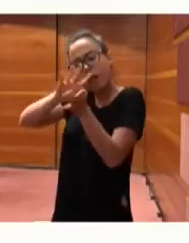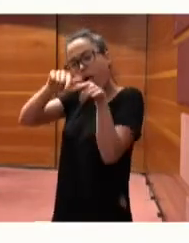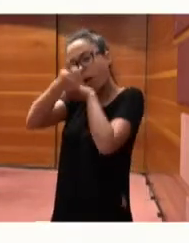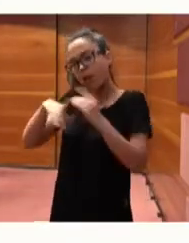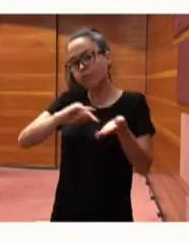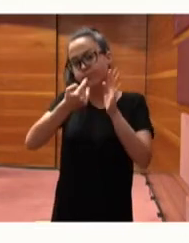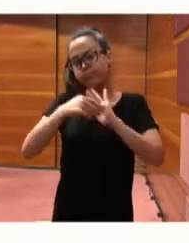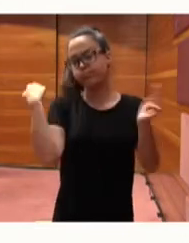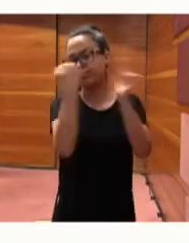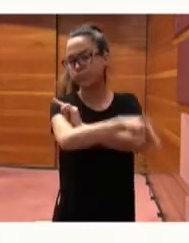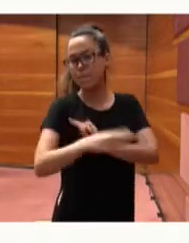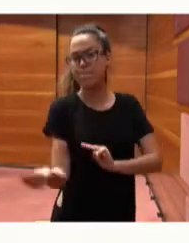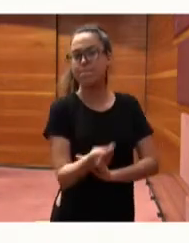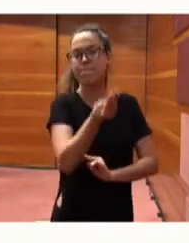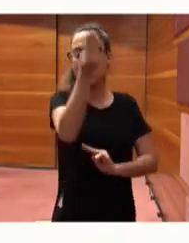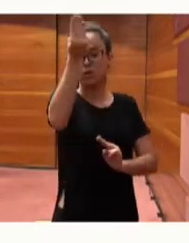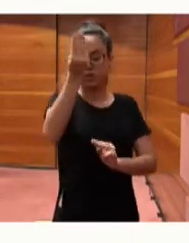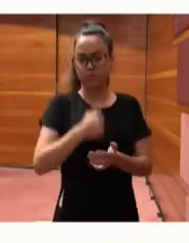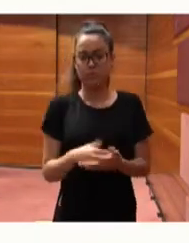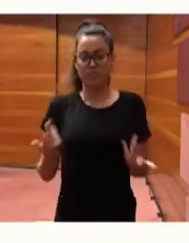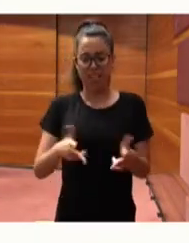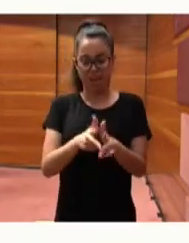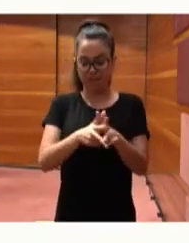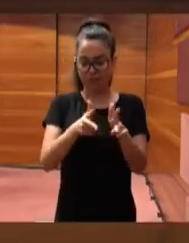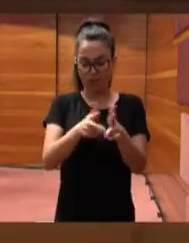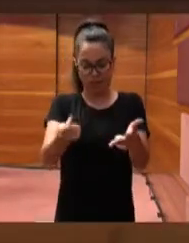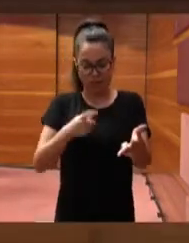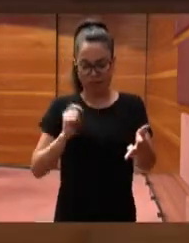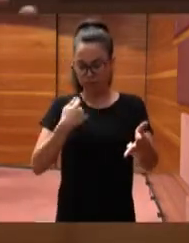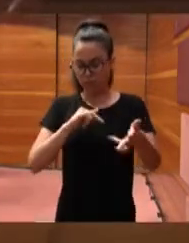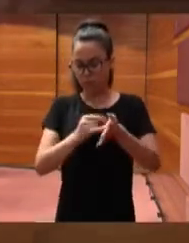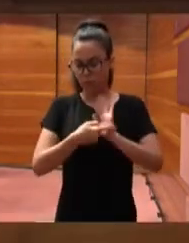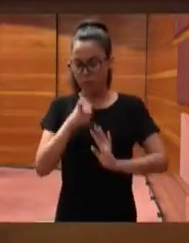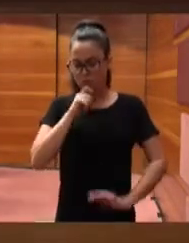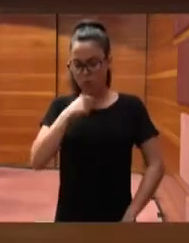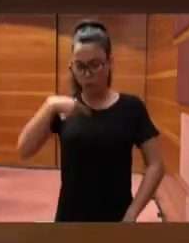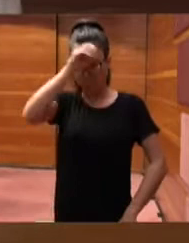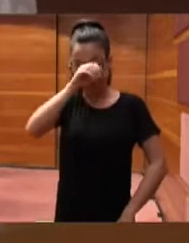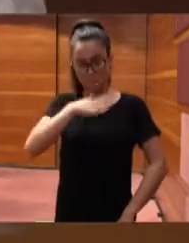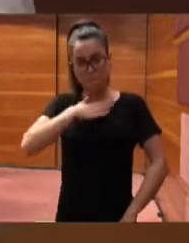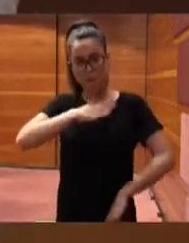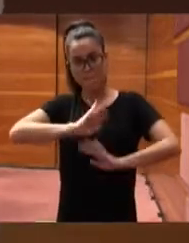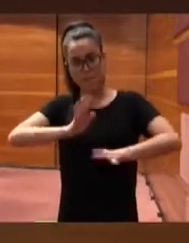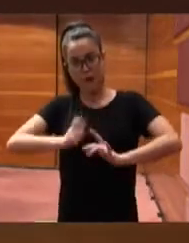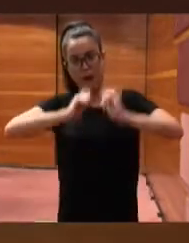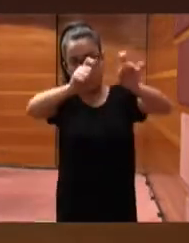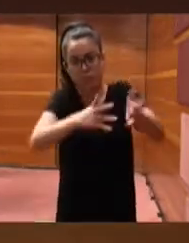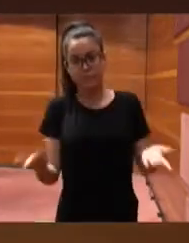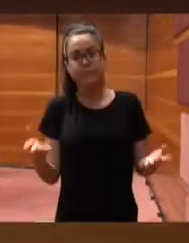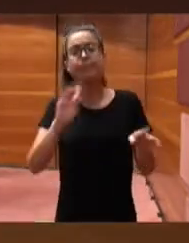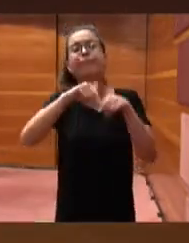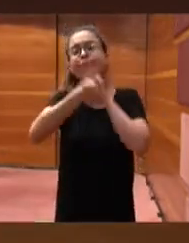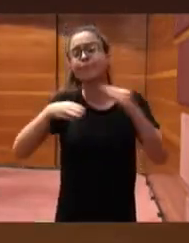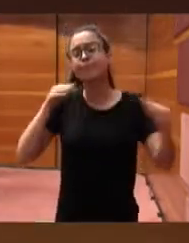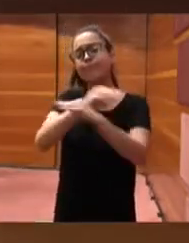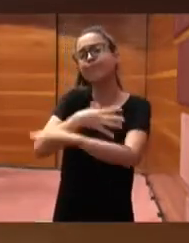a necesidades que realmente tiene la ciudadanía y no las que yo creo que tienen, ¿de acuerdo? Muy importante y todavía en un nivel relativamente